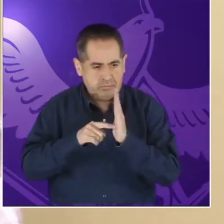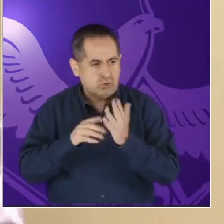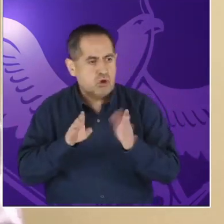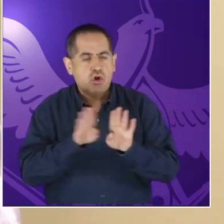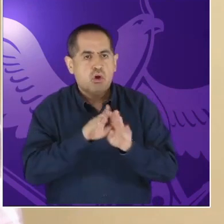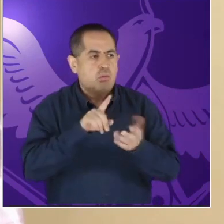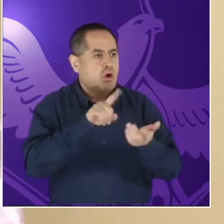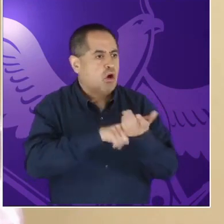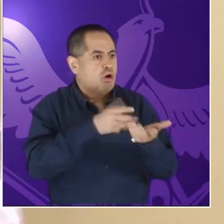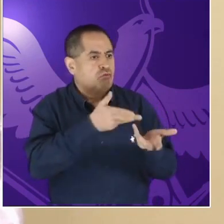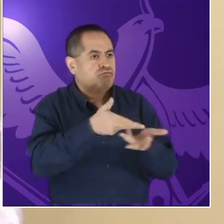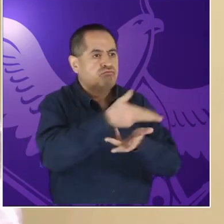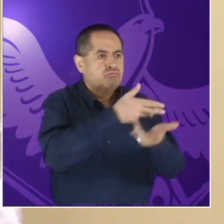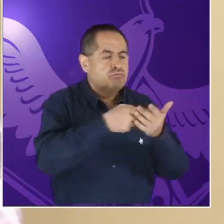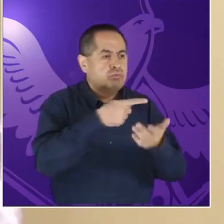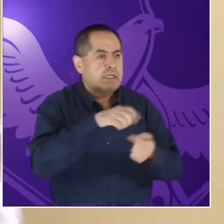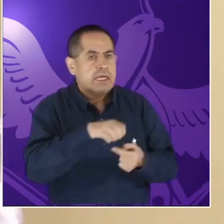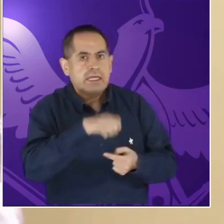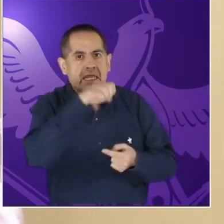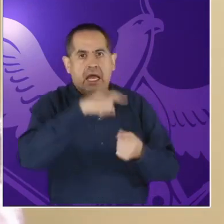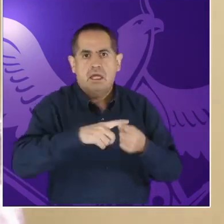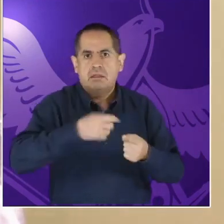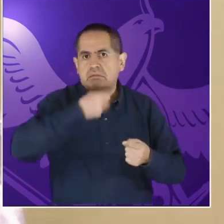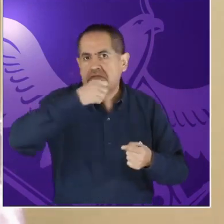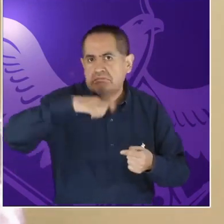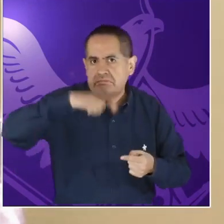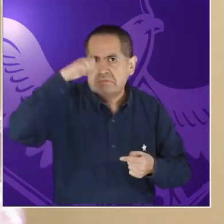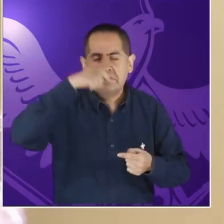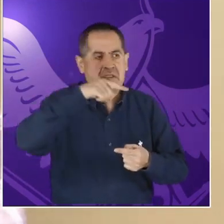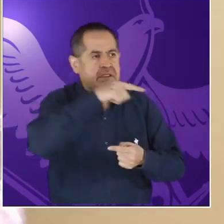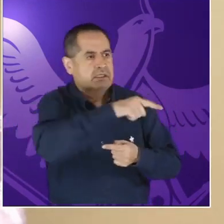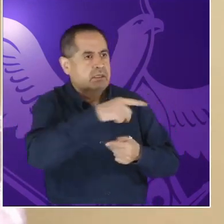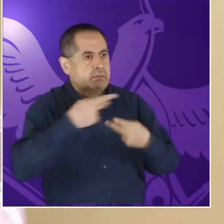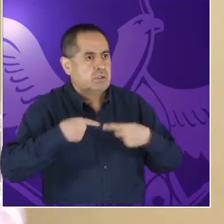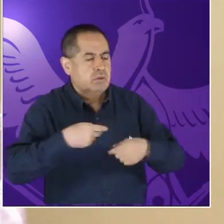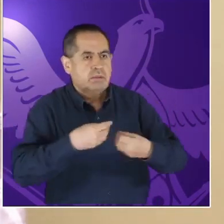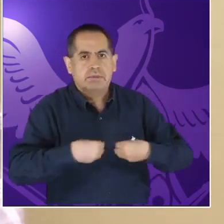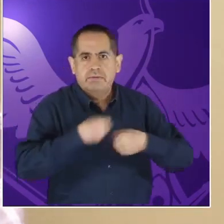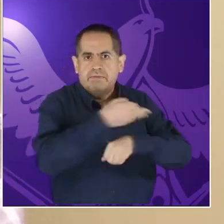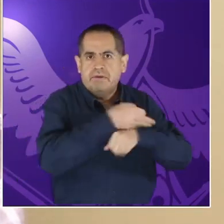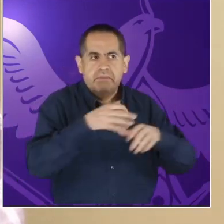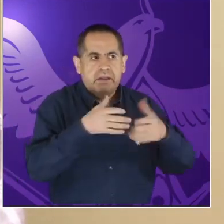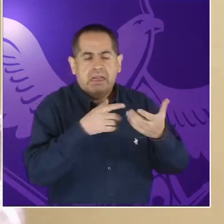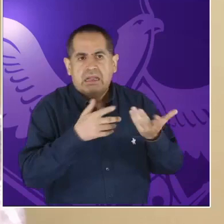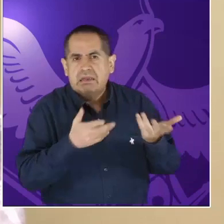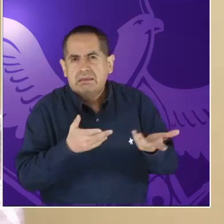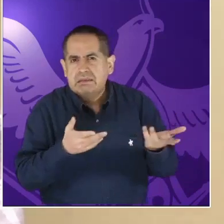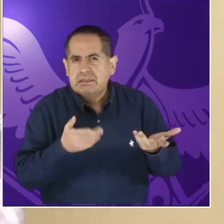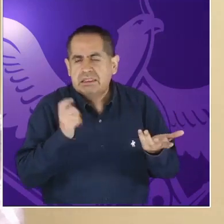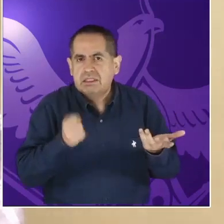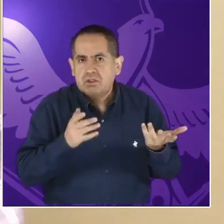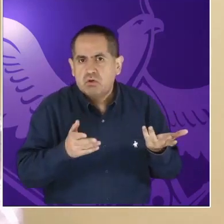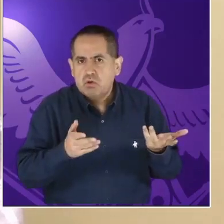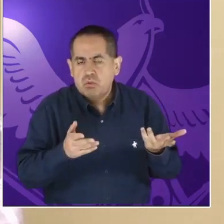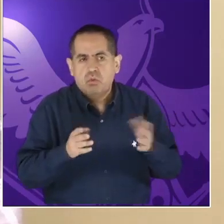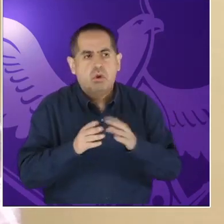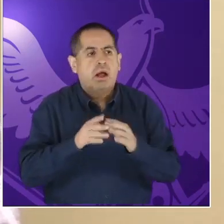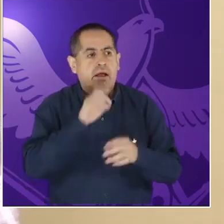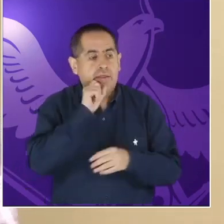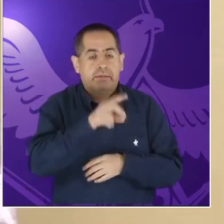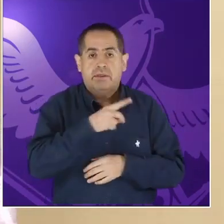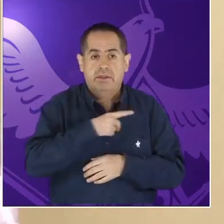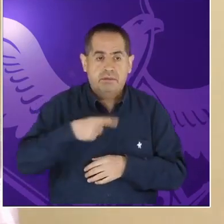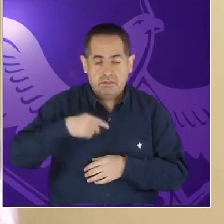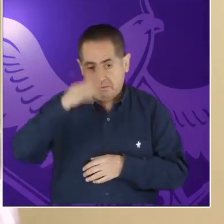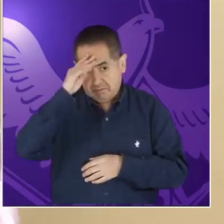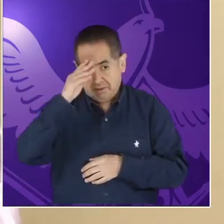las comorbilidades o la edad, personas adultas mayores, pero también, por ejemplo, tendríamos que estar